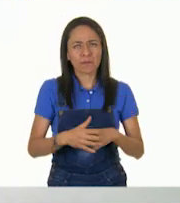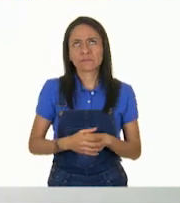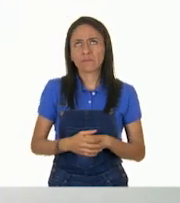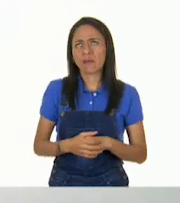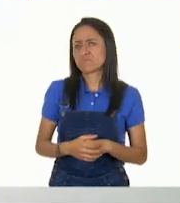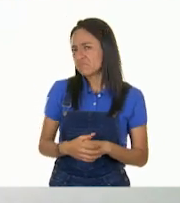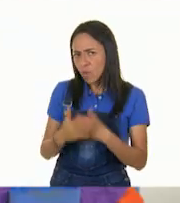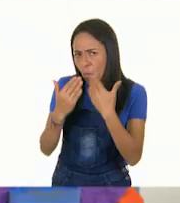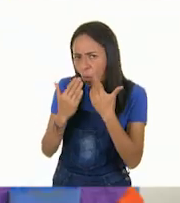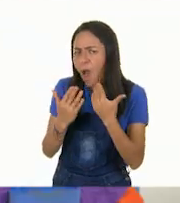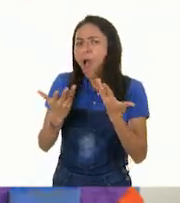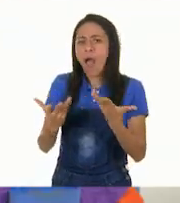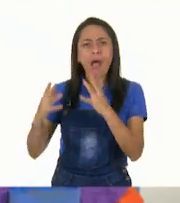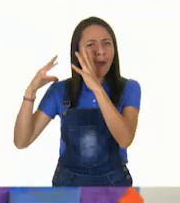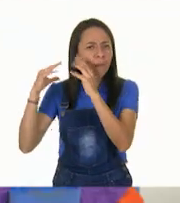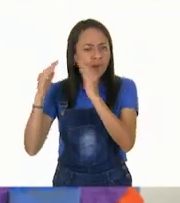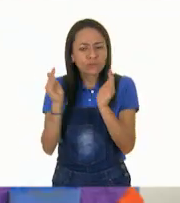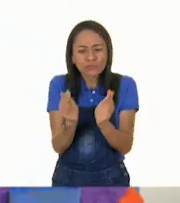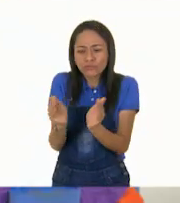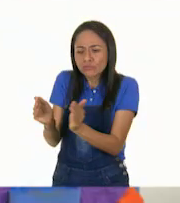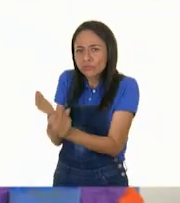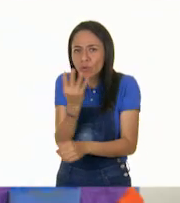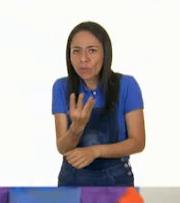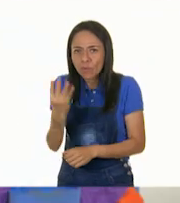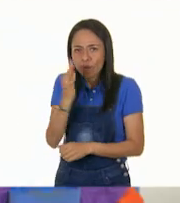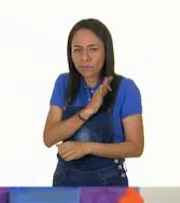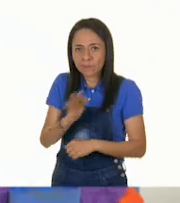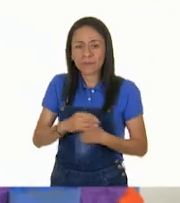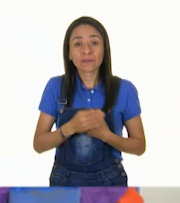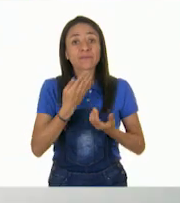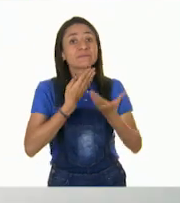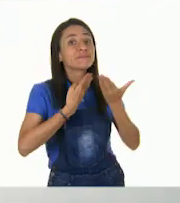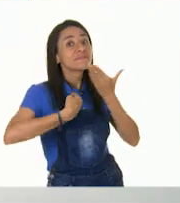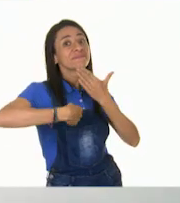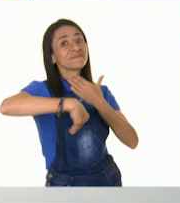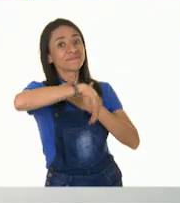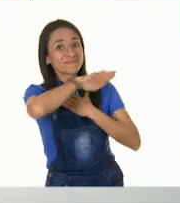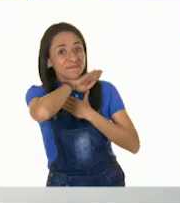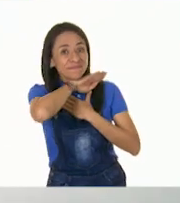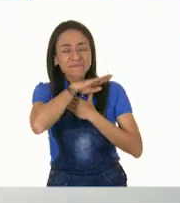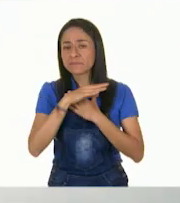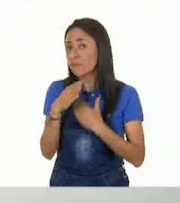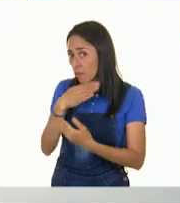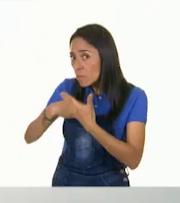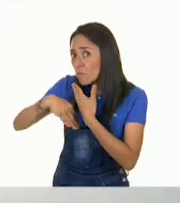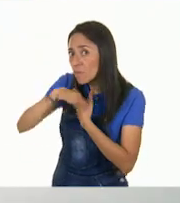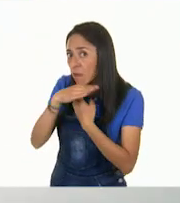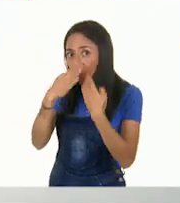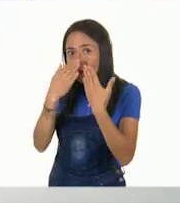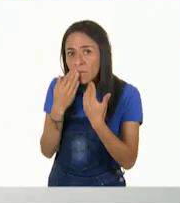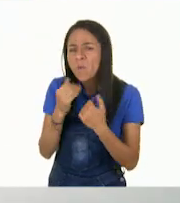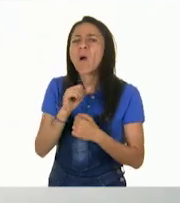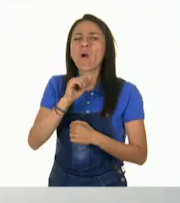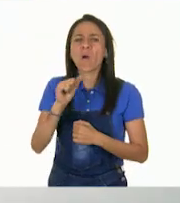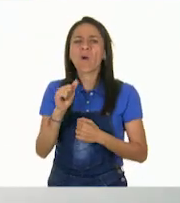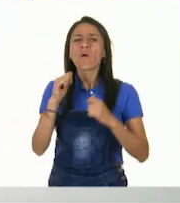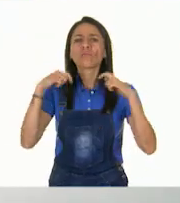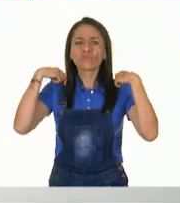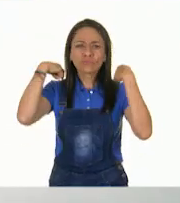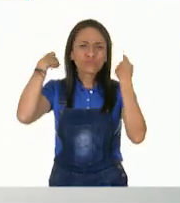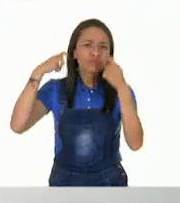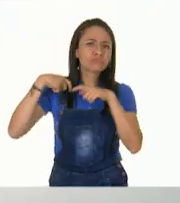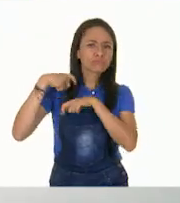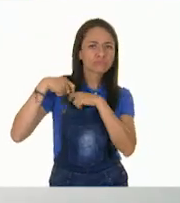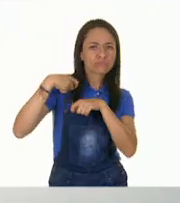pequeños y una bufanda la bufanda la podemos sustituir por una mascada o un paliacate